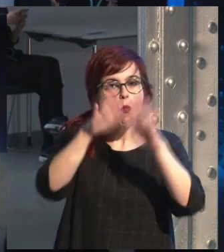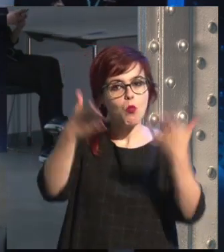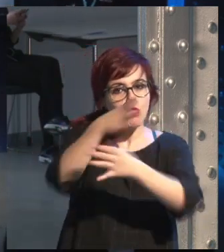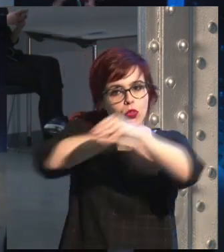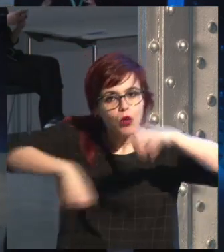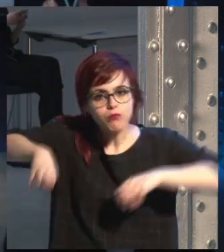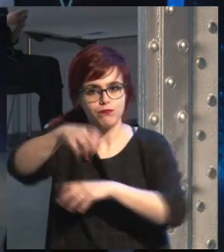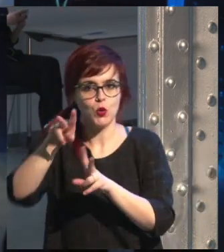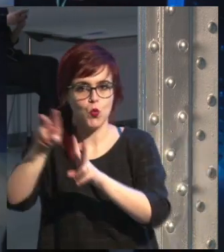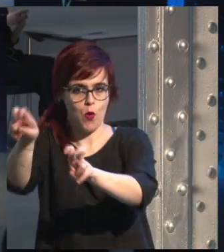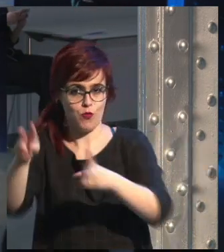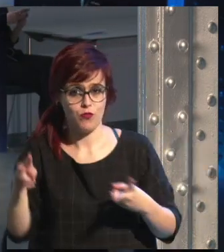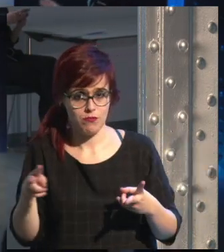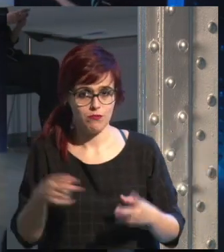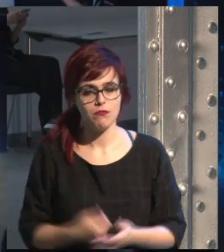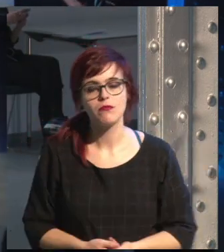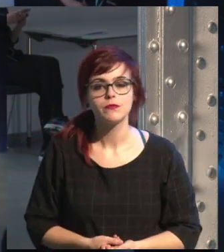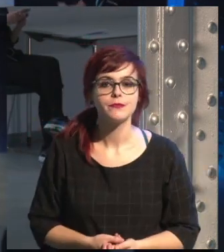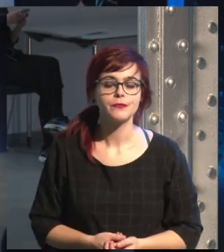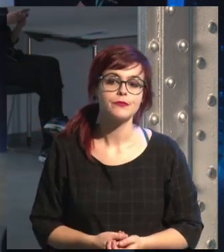pues conseguimos un poco el efecto.